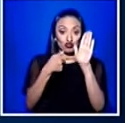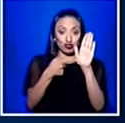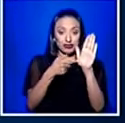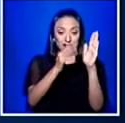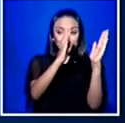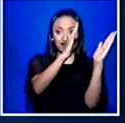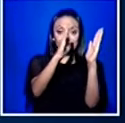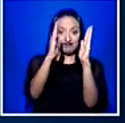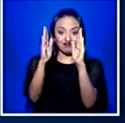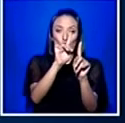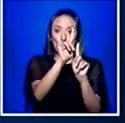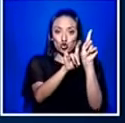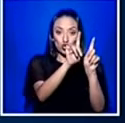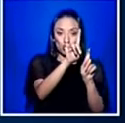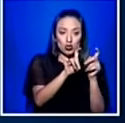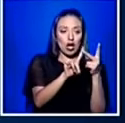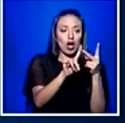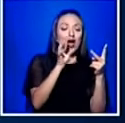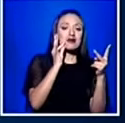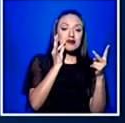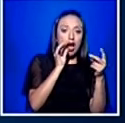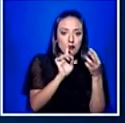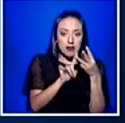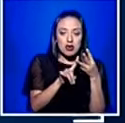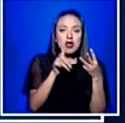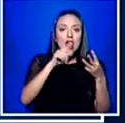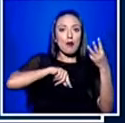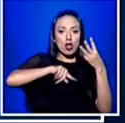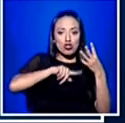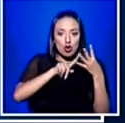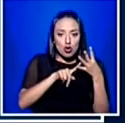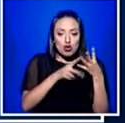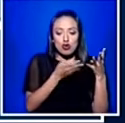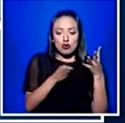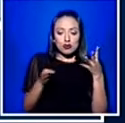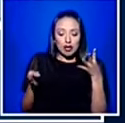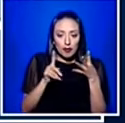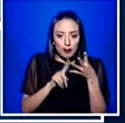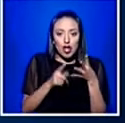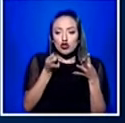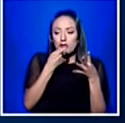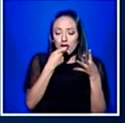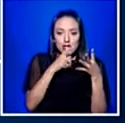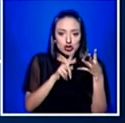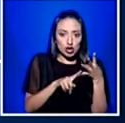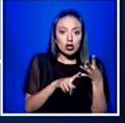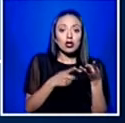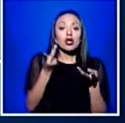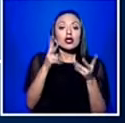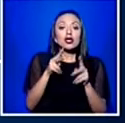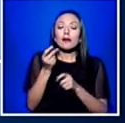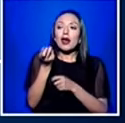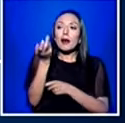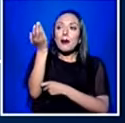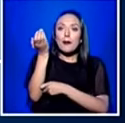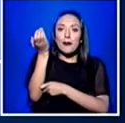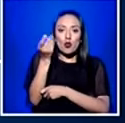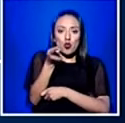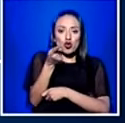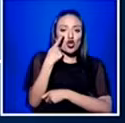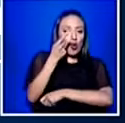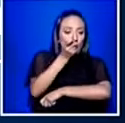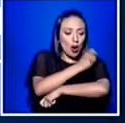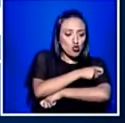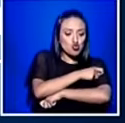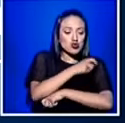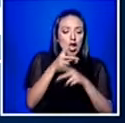consultas con especialistas, exámenes de laboratorio, terapias físicas y medicamentos, también bonos para vacunas,